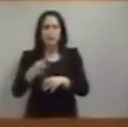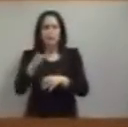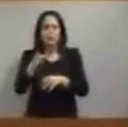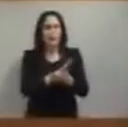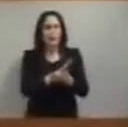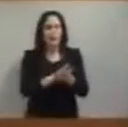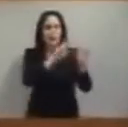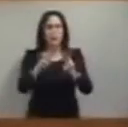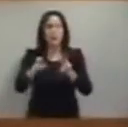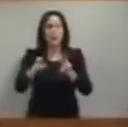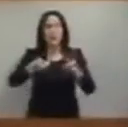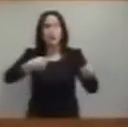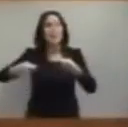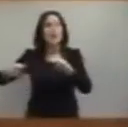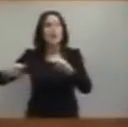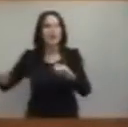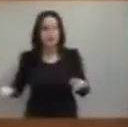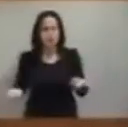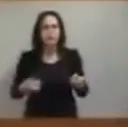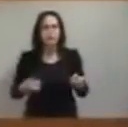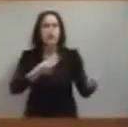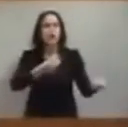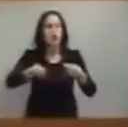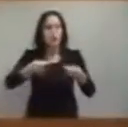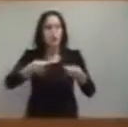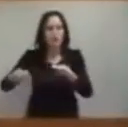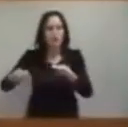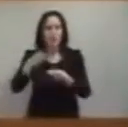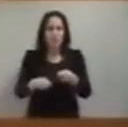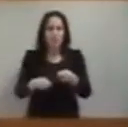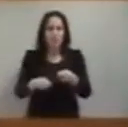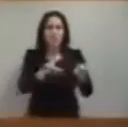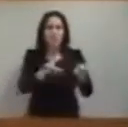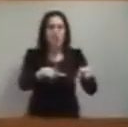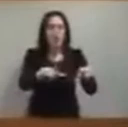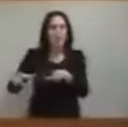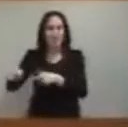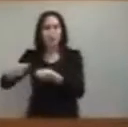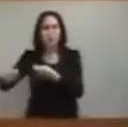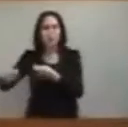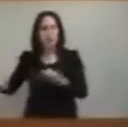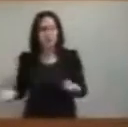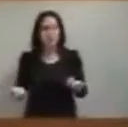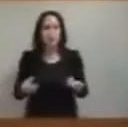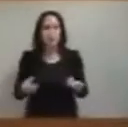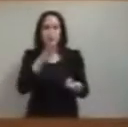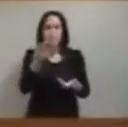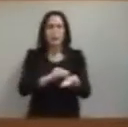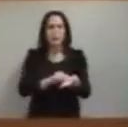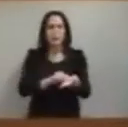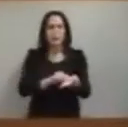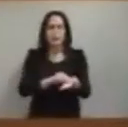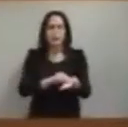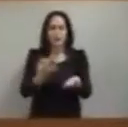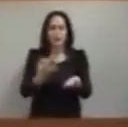a la comercialización y a la enajenación de las parcelas, que en muchos casos se benefician